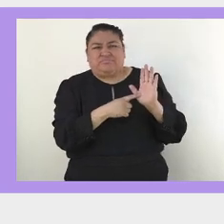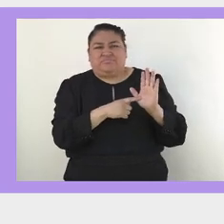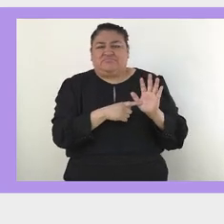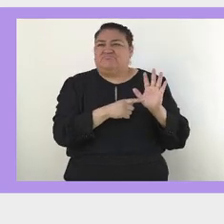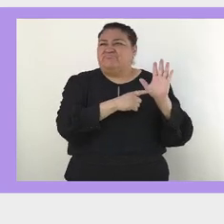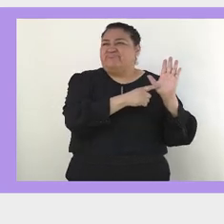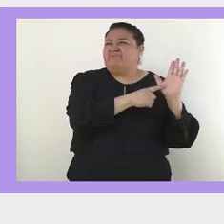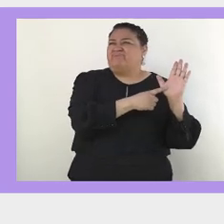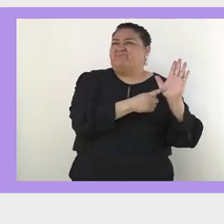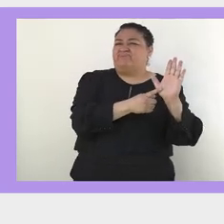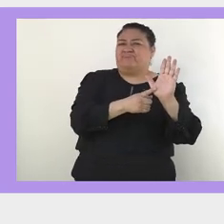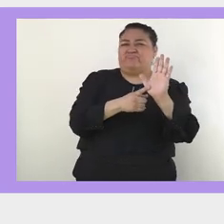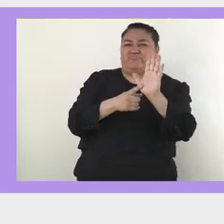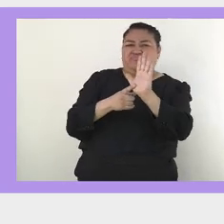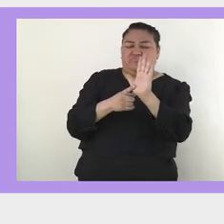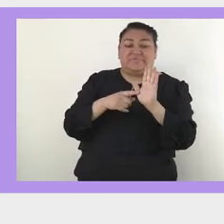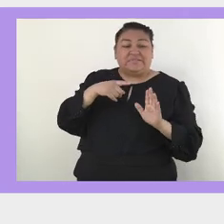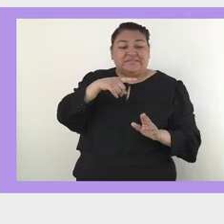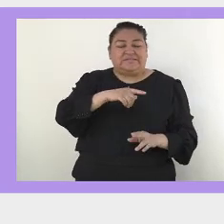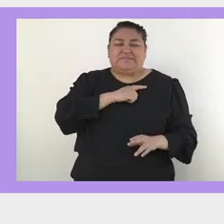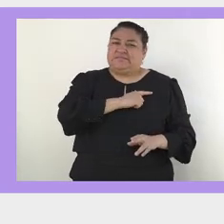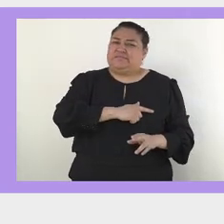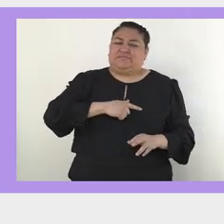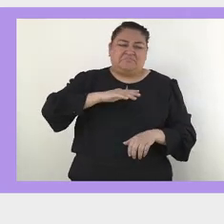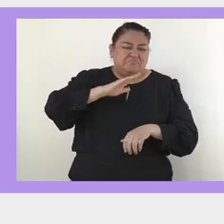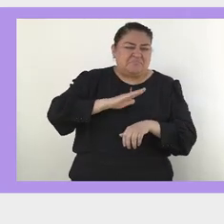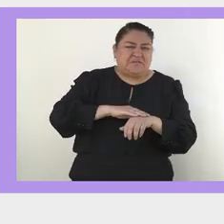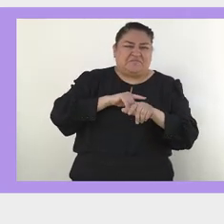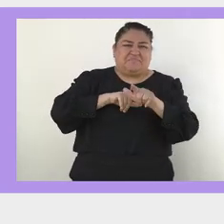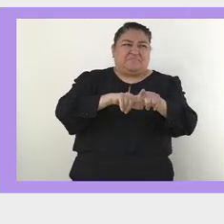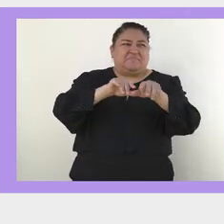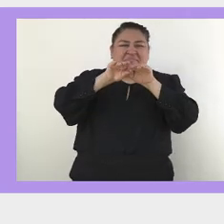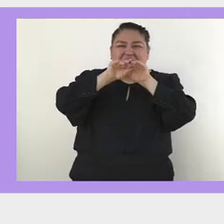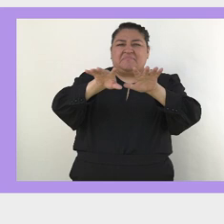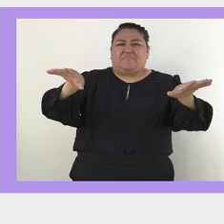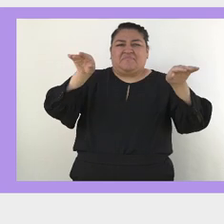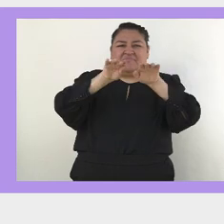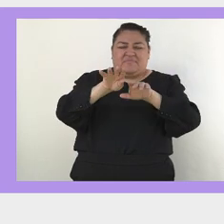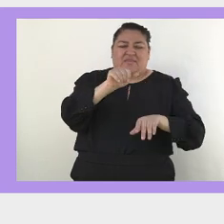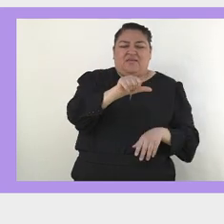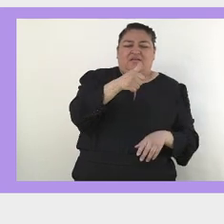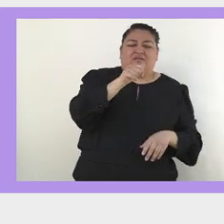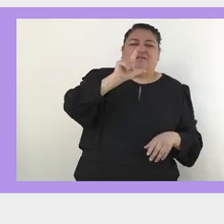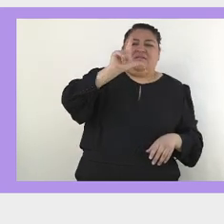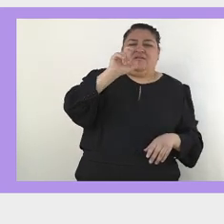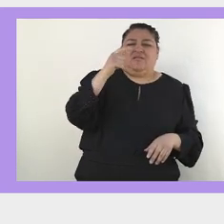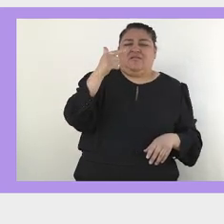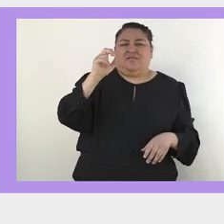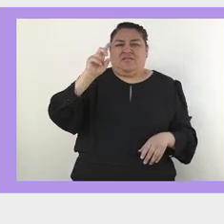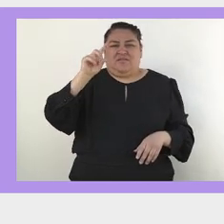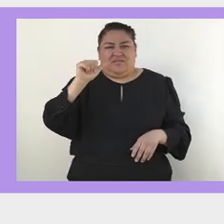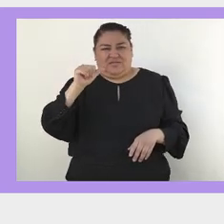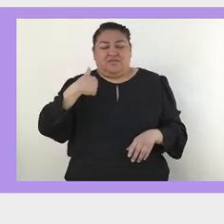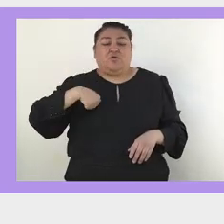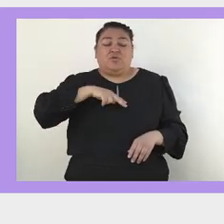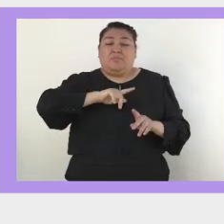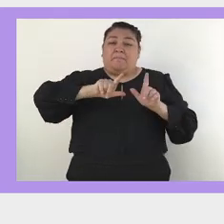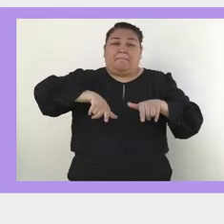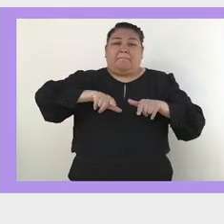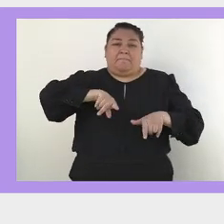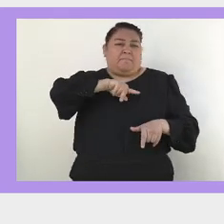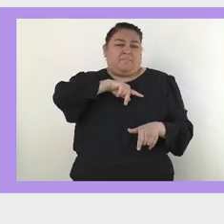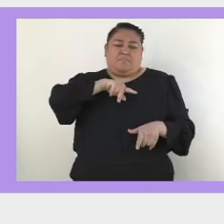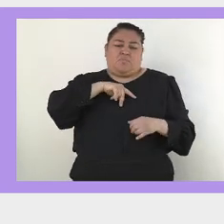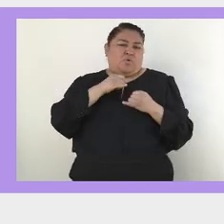nos gustaría mucho seguir haciendo y le ven Legends es un proyecto independiente nunca ha tenido como